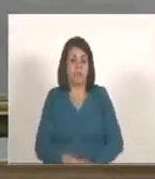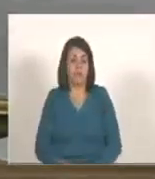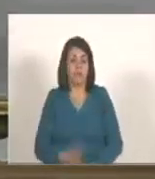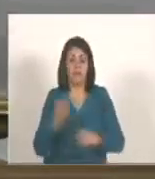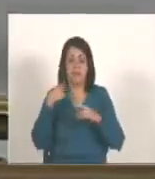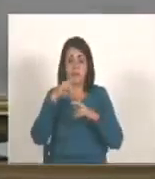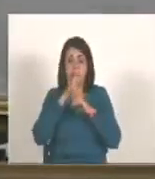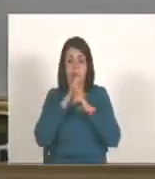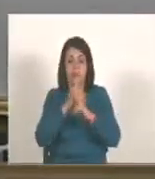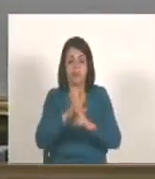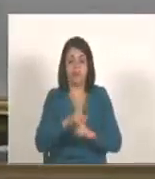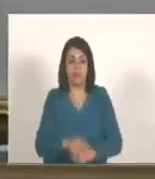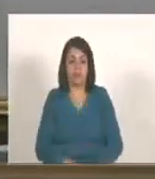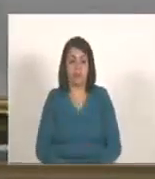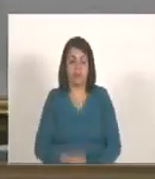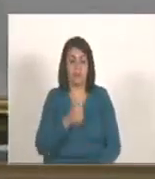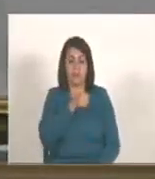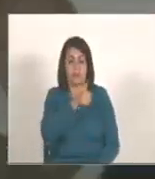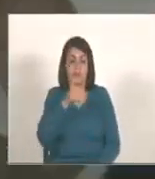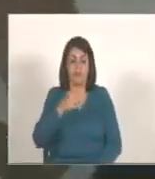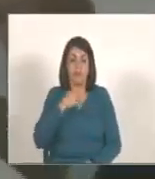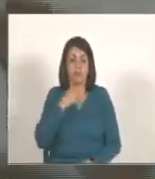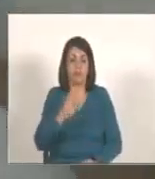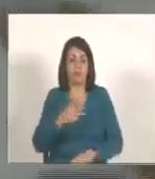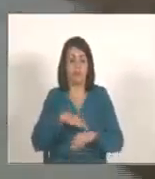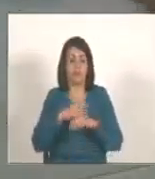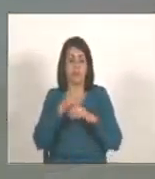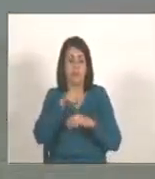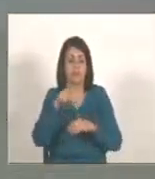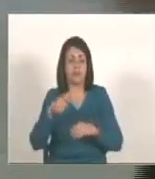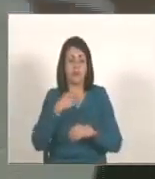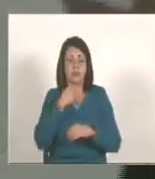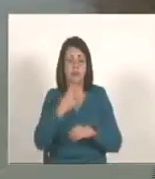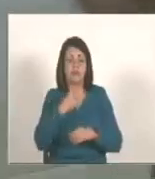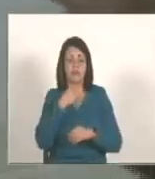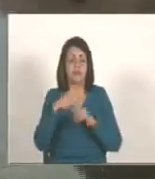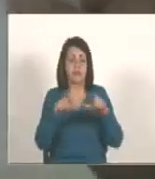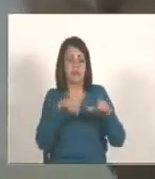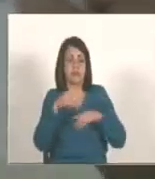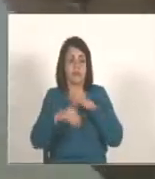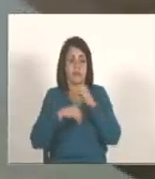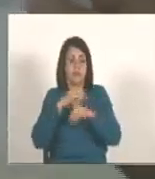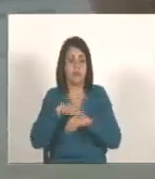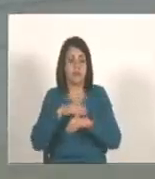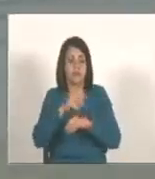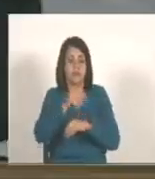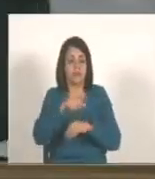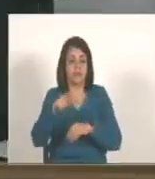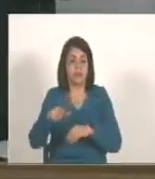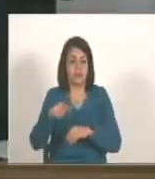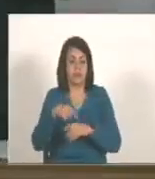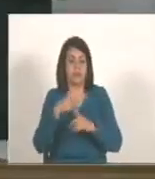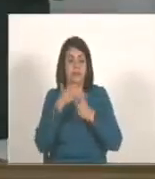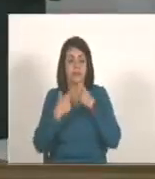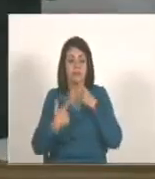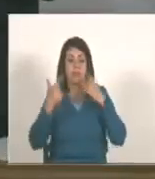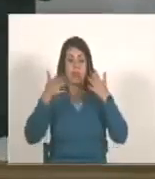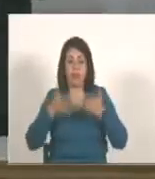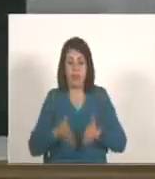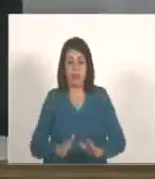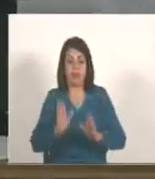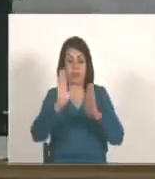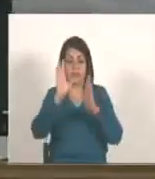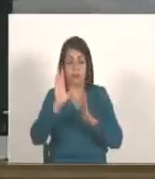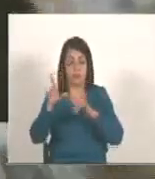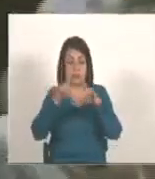que responderle cada voz, cada garganta, cada espíritu, cada persona que se diga que nació